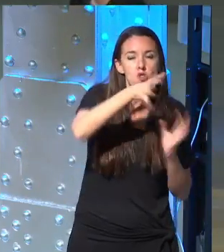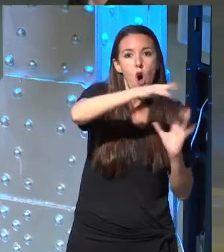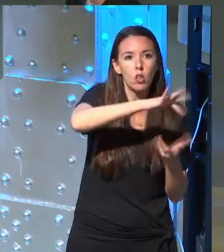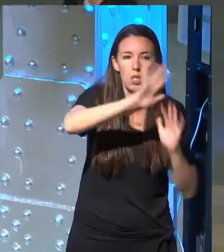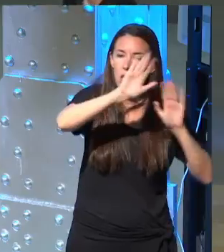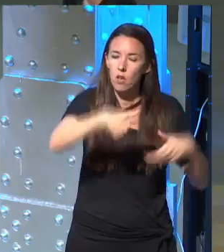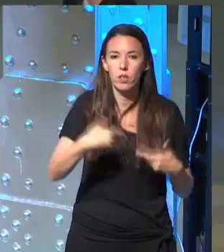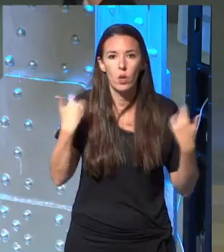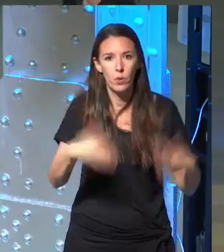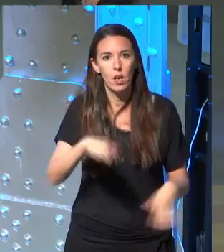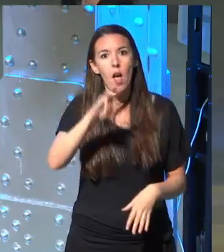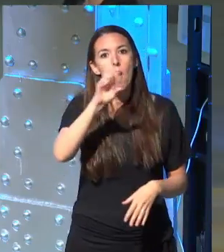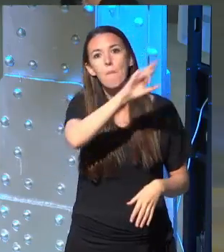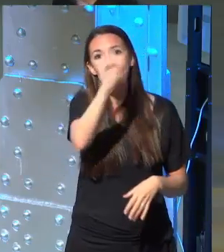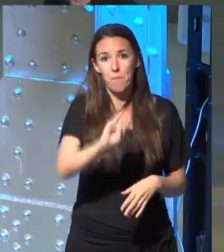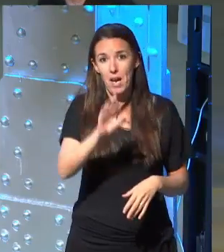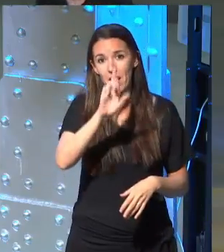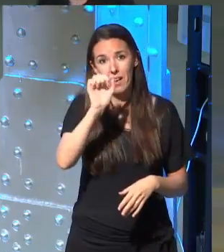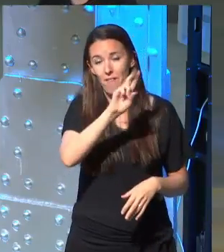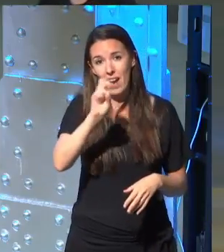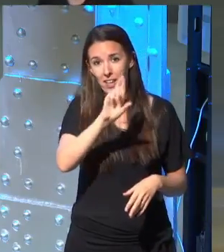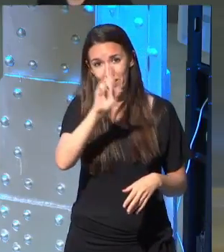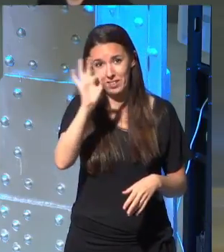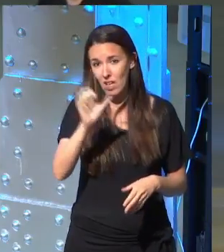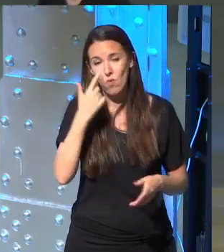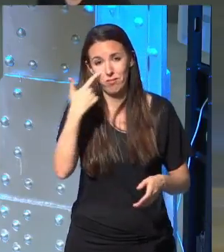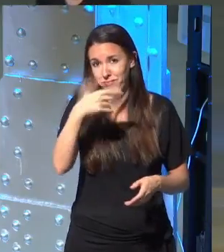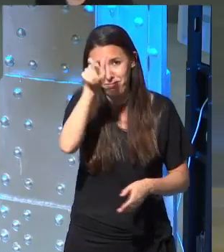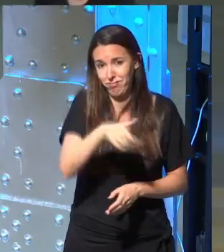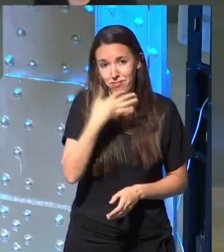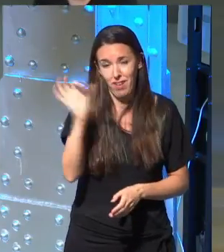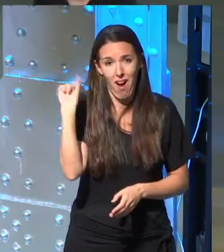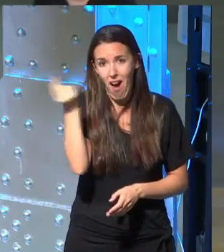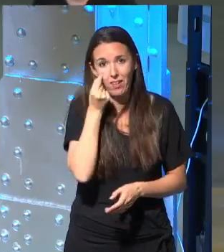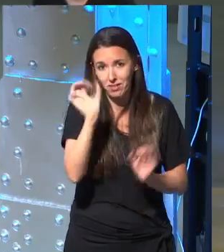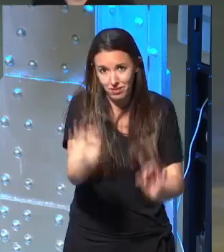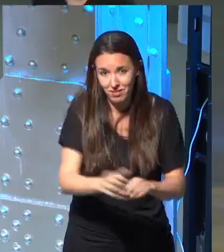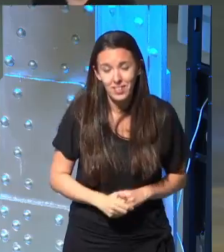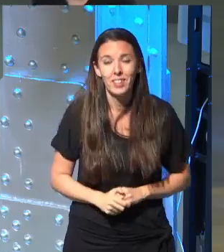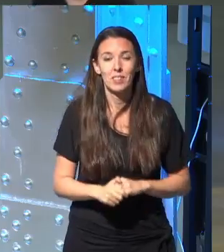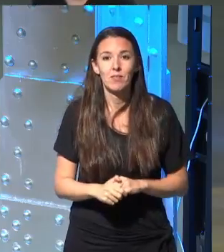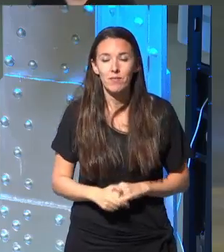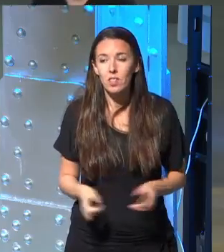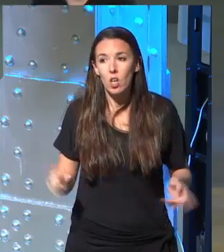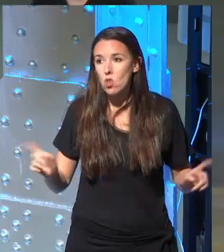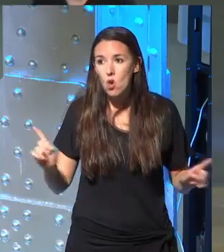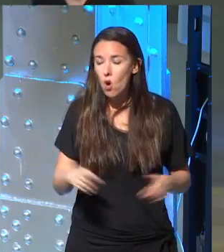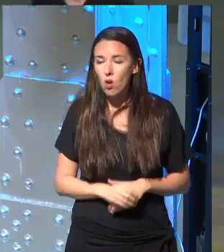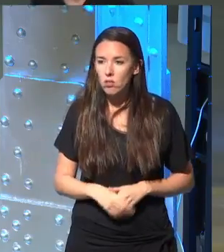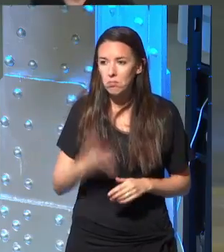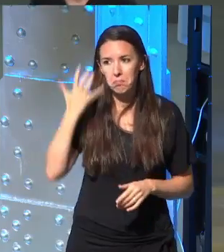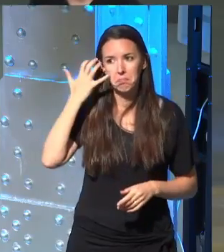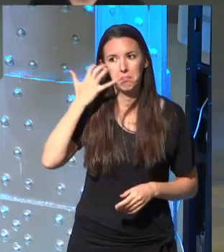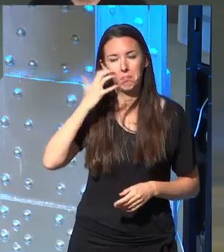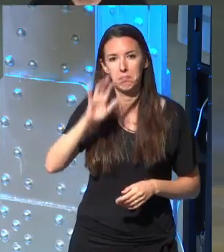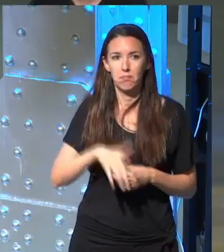después de Pérez Reverte. Un poco tarde. Bueno. Sí. Pero sí. ¿Pérez Reverte dijo algo? No. Qué raro que no